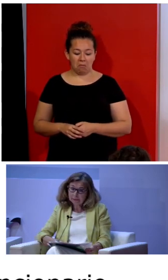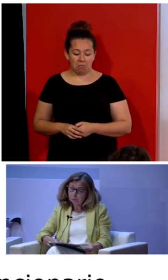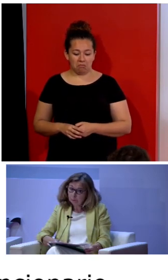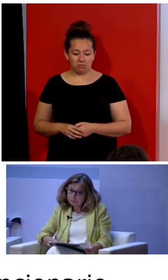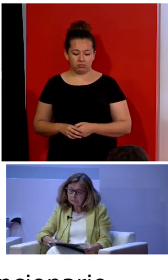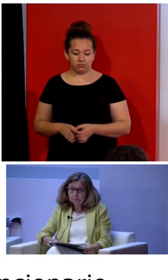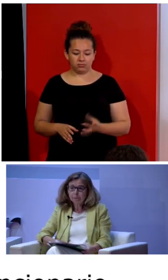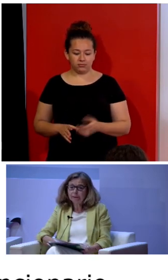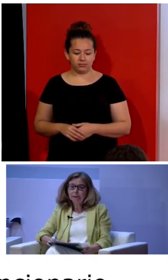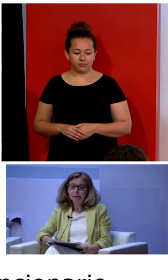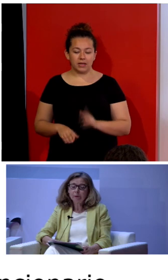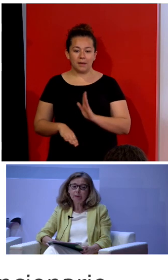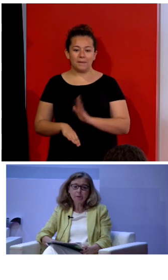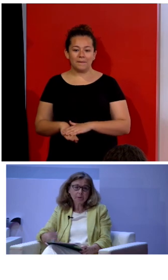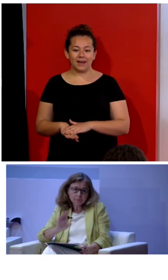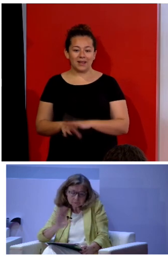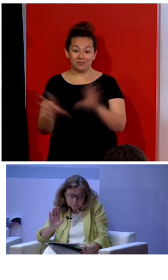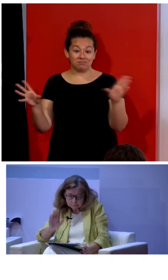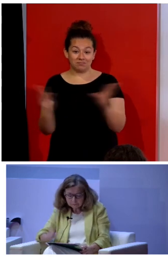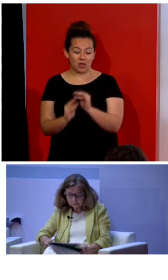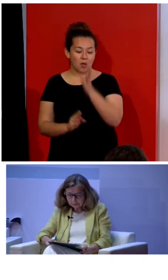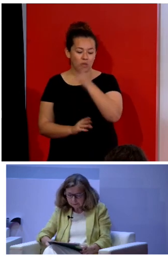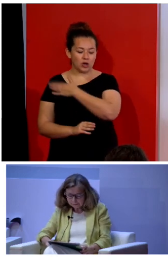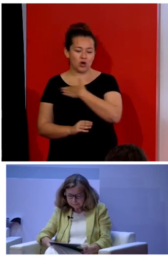Y para concluir, porque no quiero